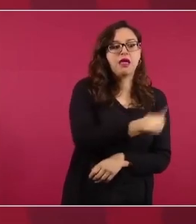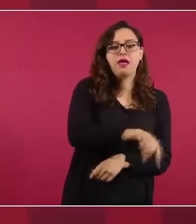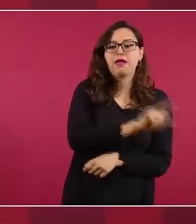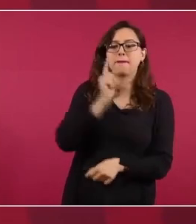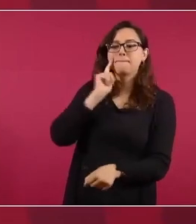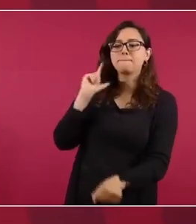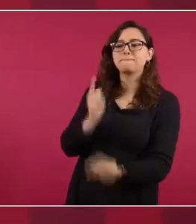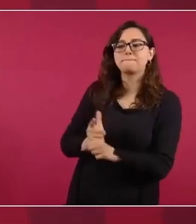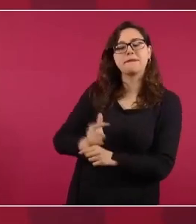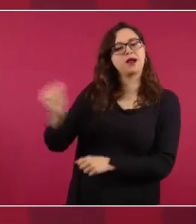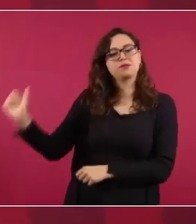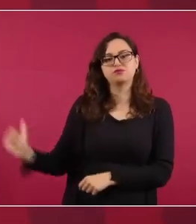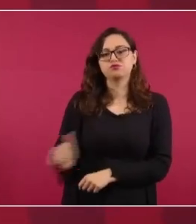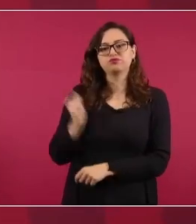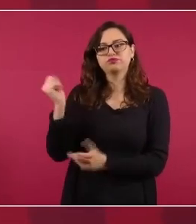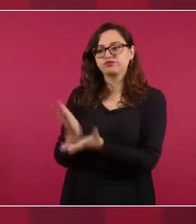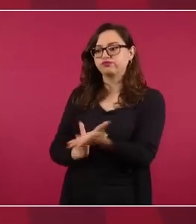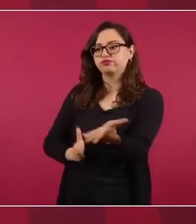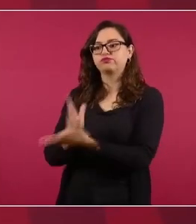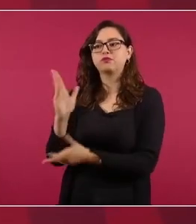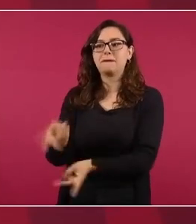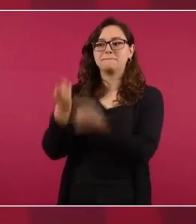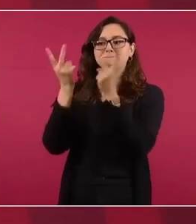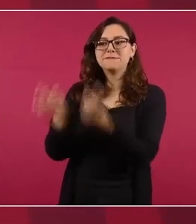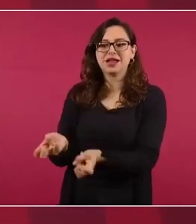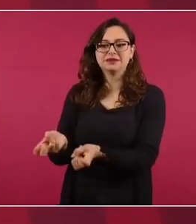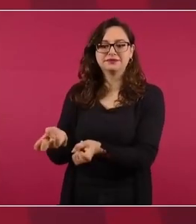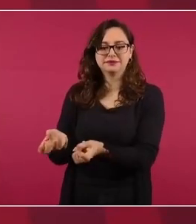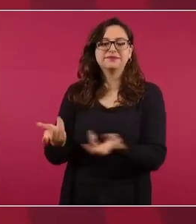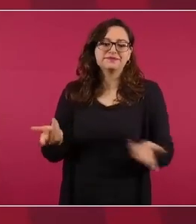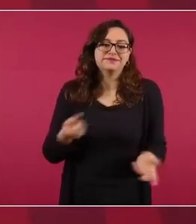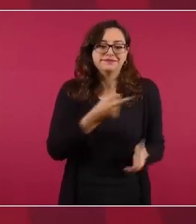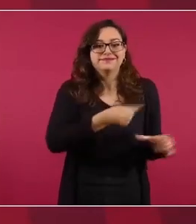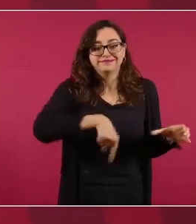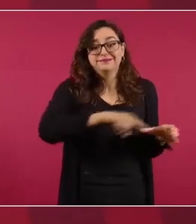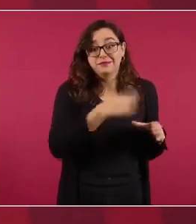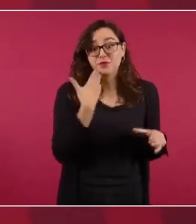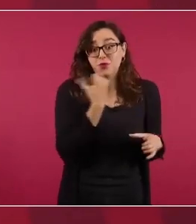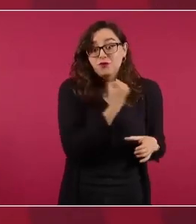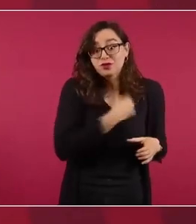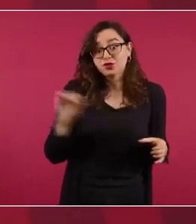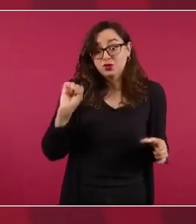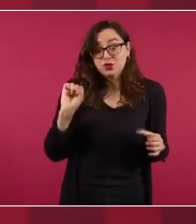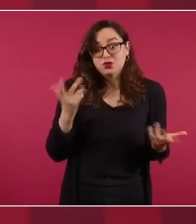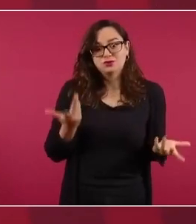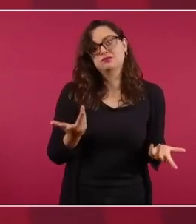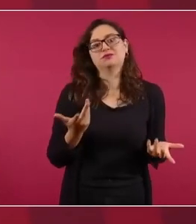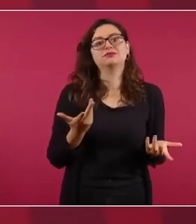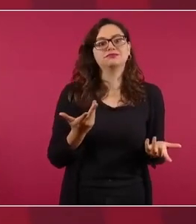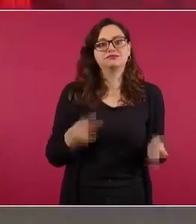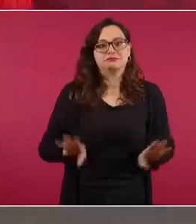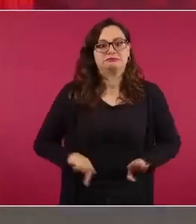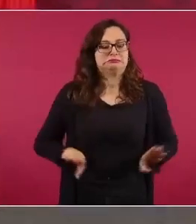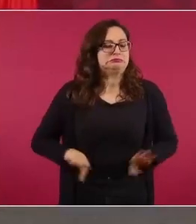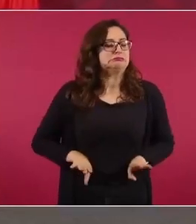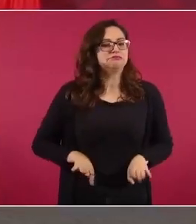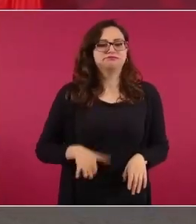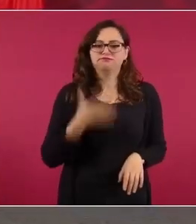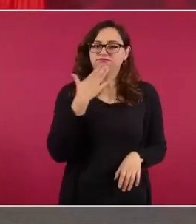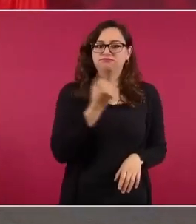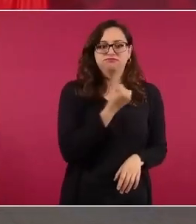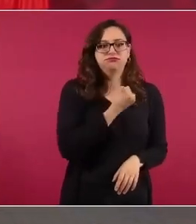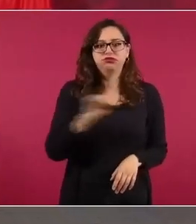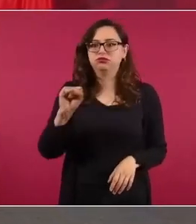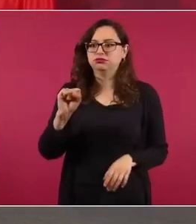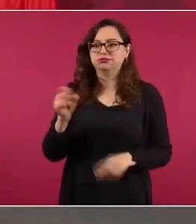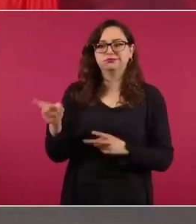los hackeadores y se meten y sacan toda la información.